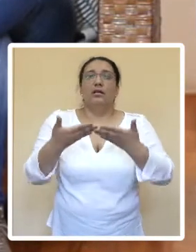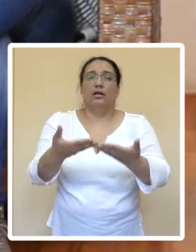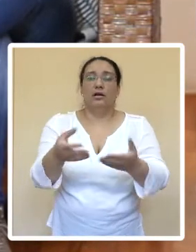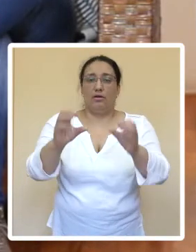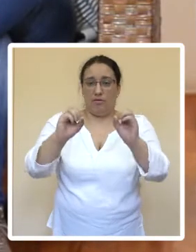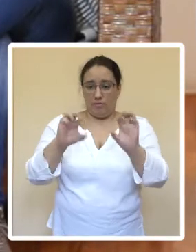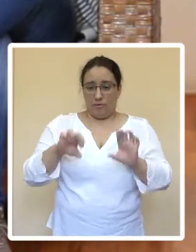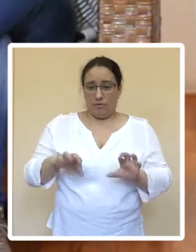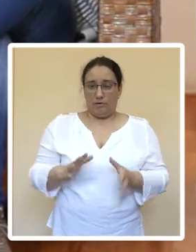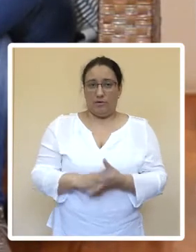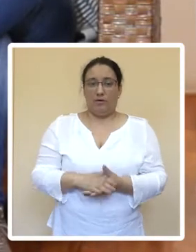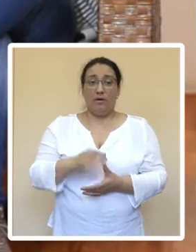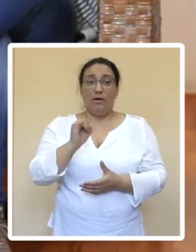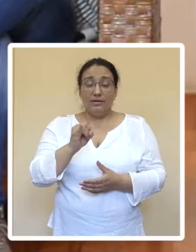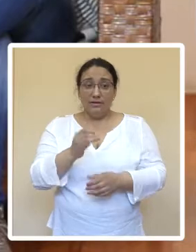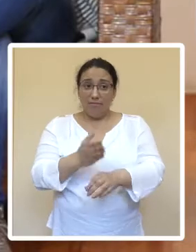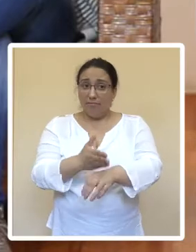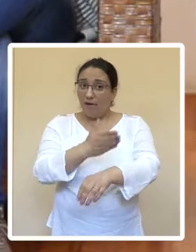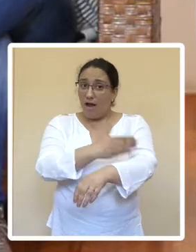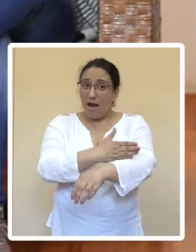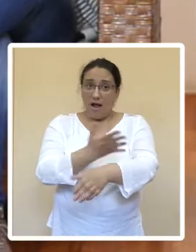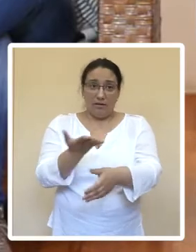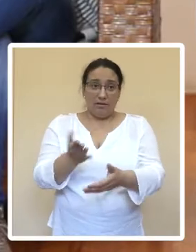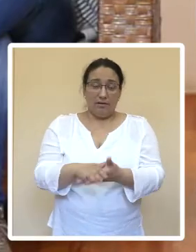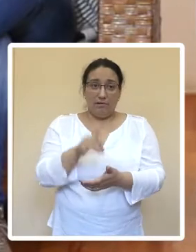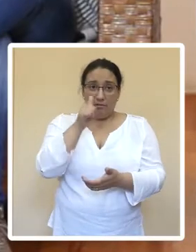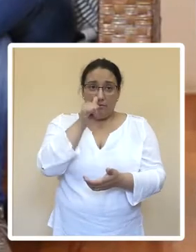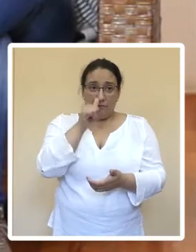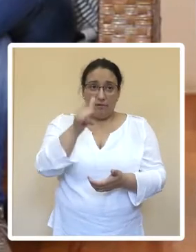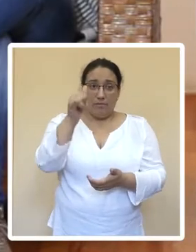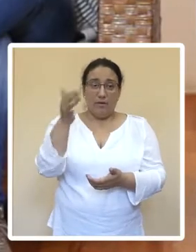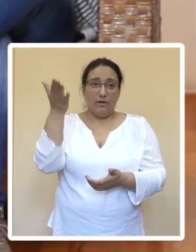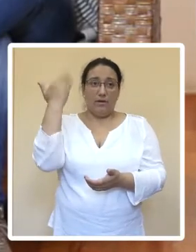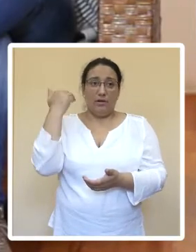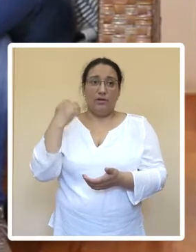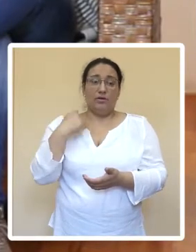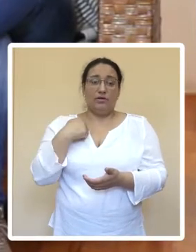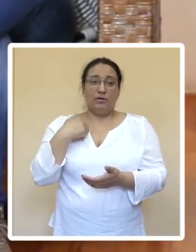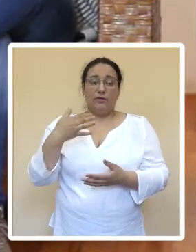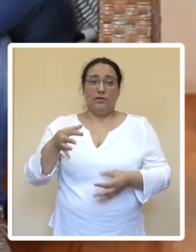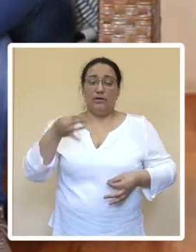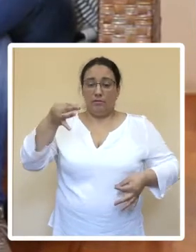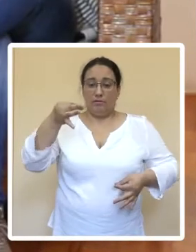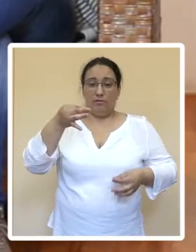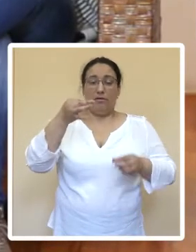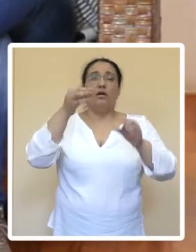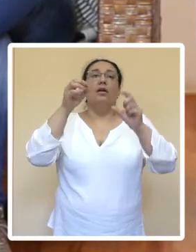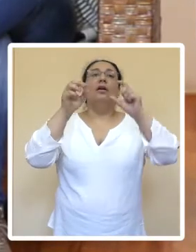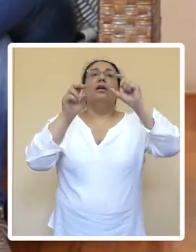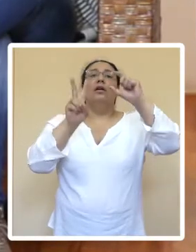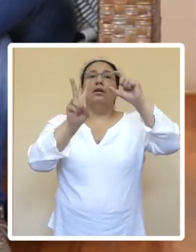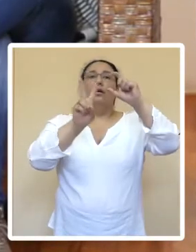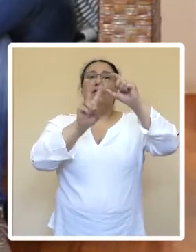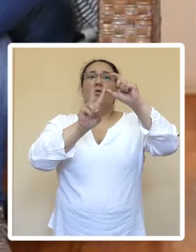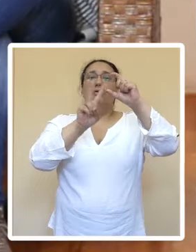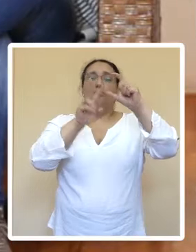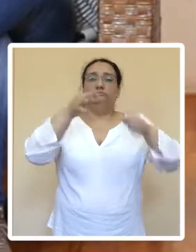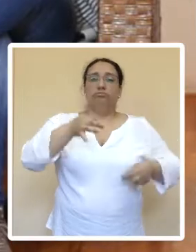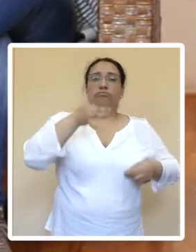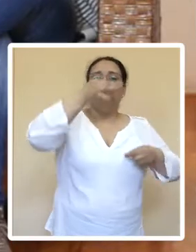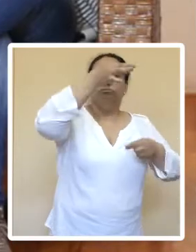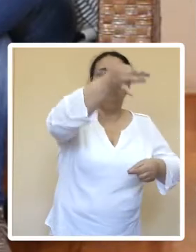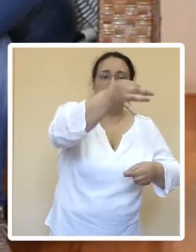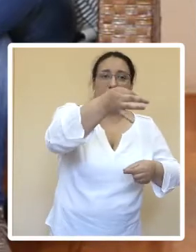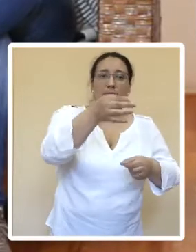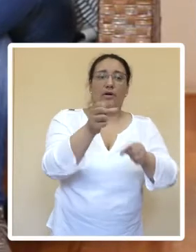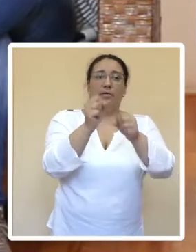dijo: sí, me dijo, hace un tiempo atrás vine a tirar un currículum, me dijo, y para ganar más